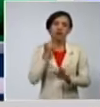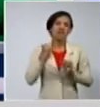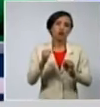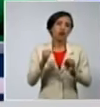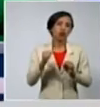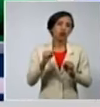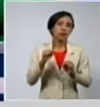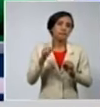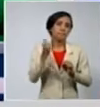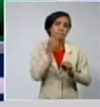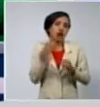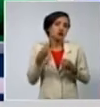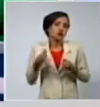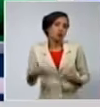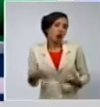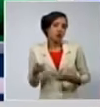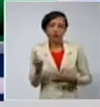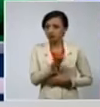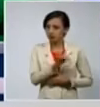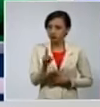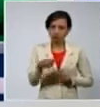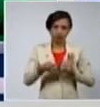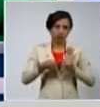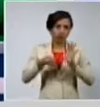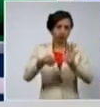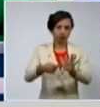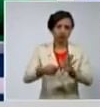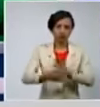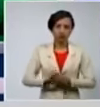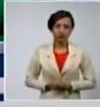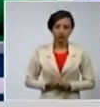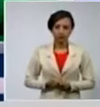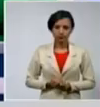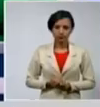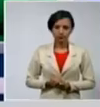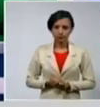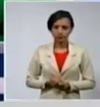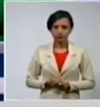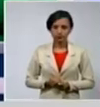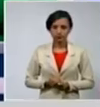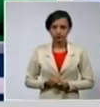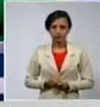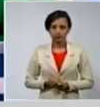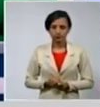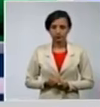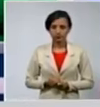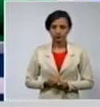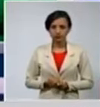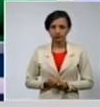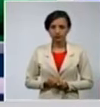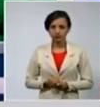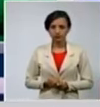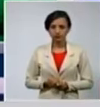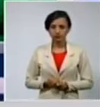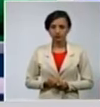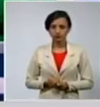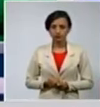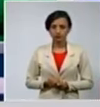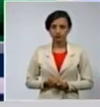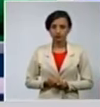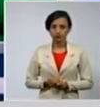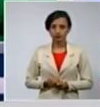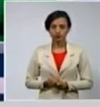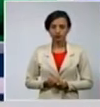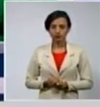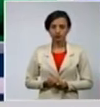desde el punto de vista de que ocasionen cuadros más severos en su cuadro clínico. Ahora recientemente hay una noticia